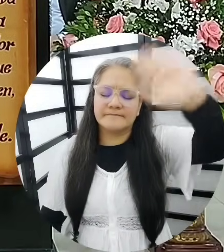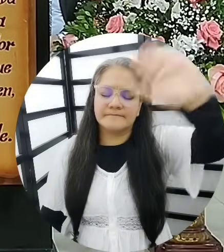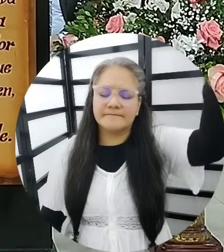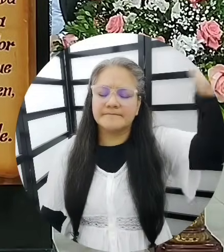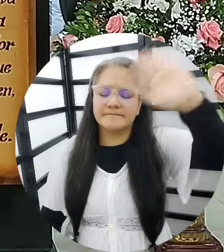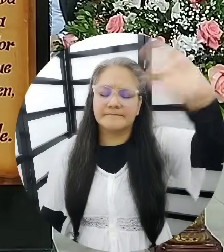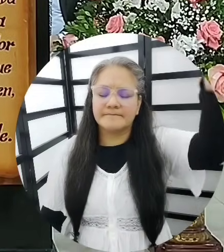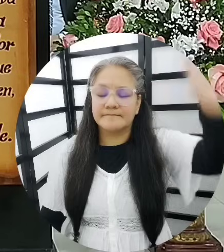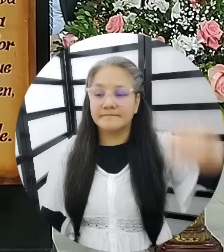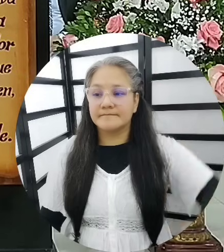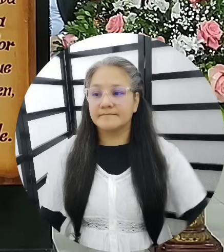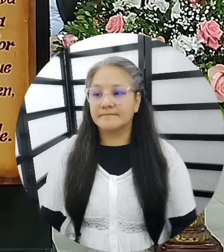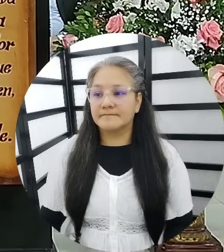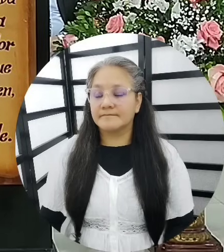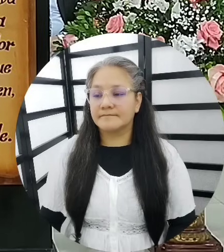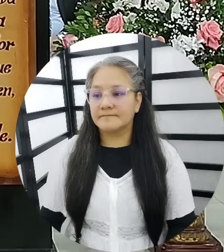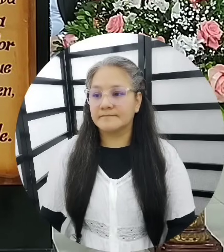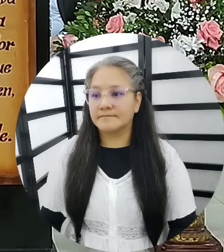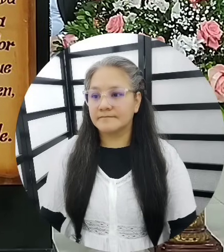vive.